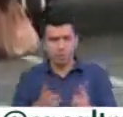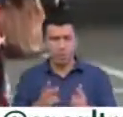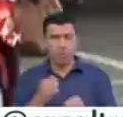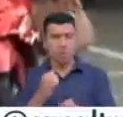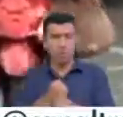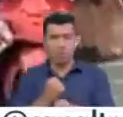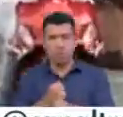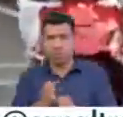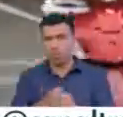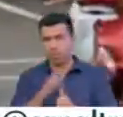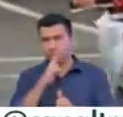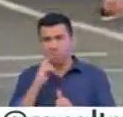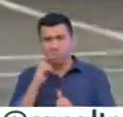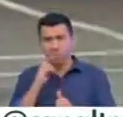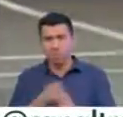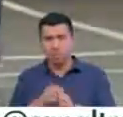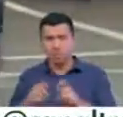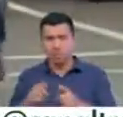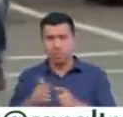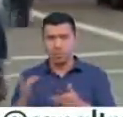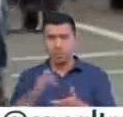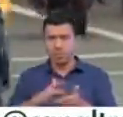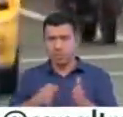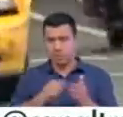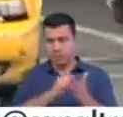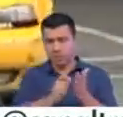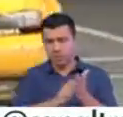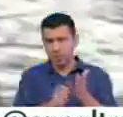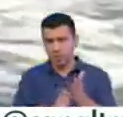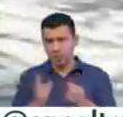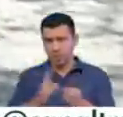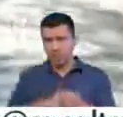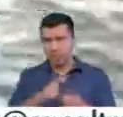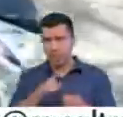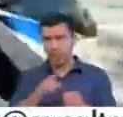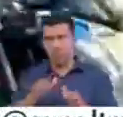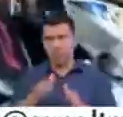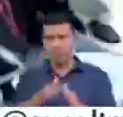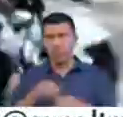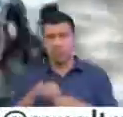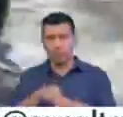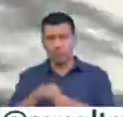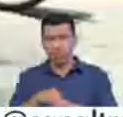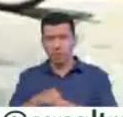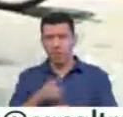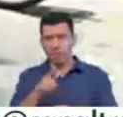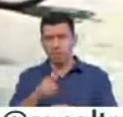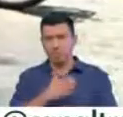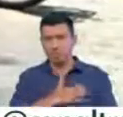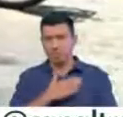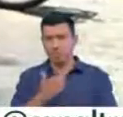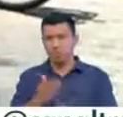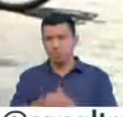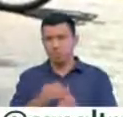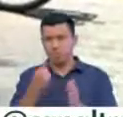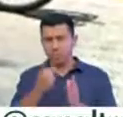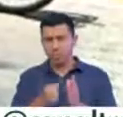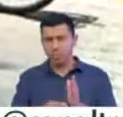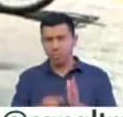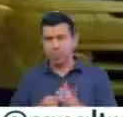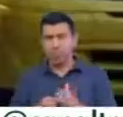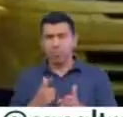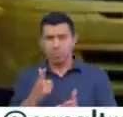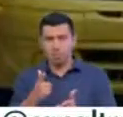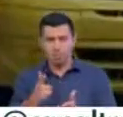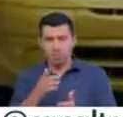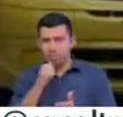diferentes restaurantes, llegan, llenan requisitos en la Secretaría de Tránsito y con el mayor gusto cumpliendo estos requisitos, como por ejemplo